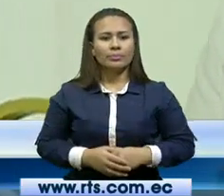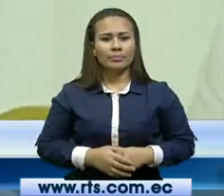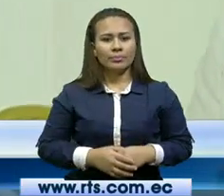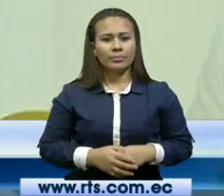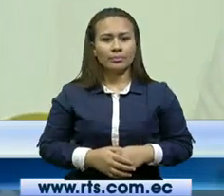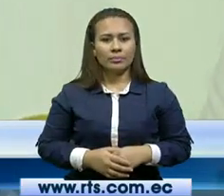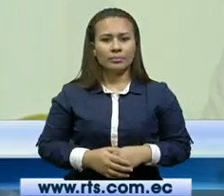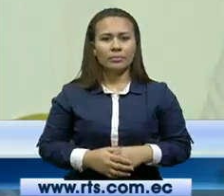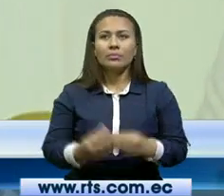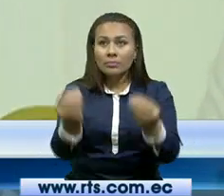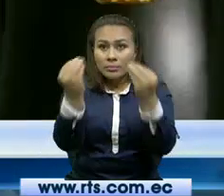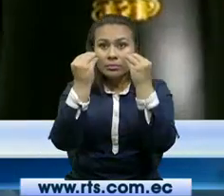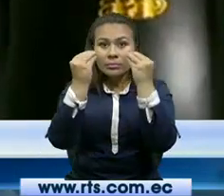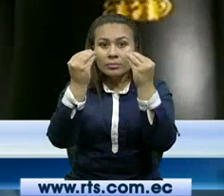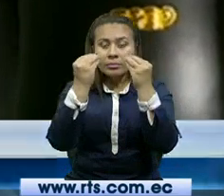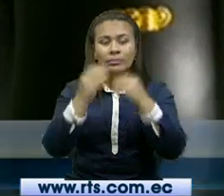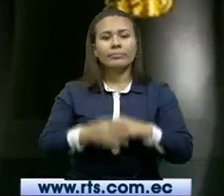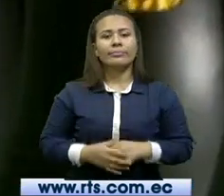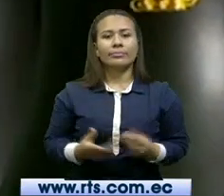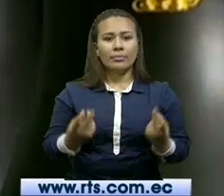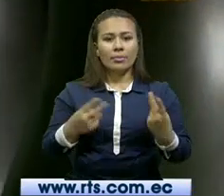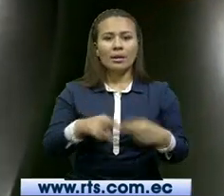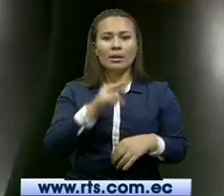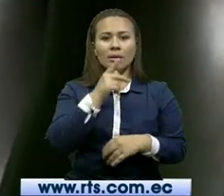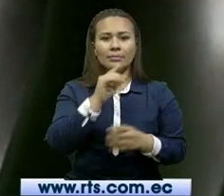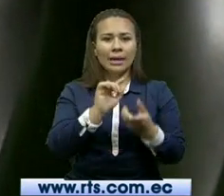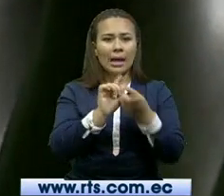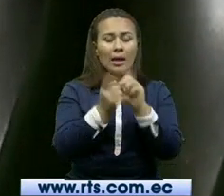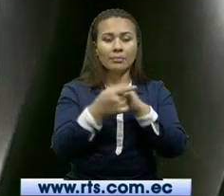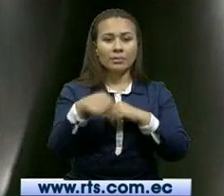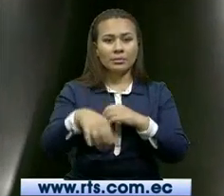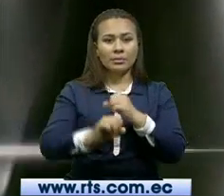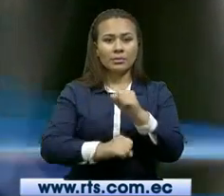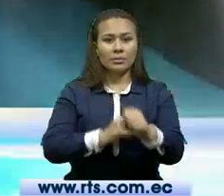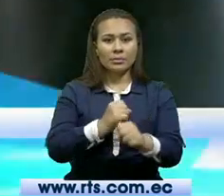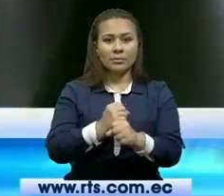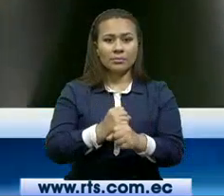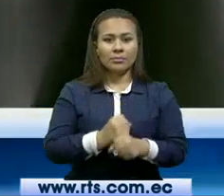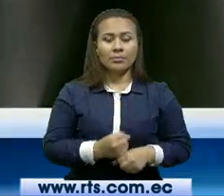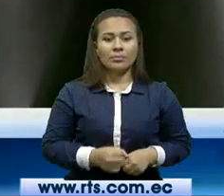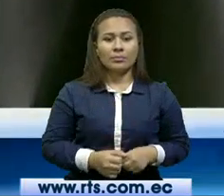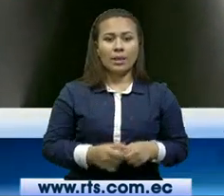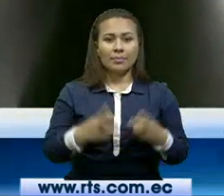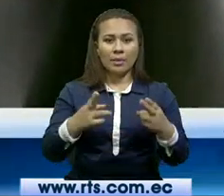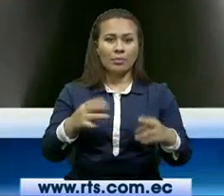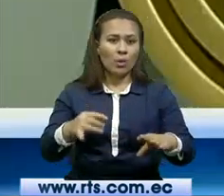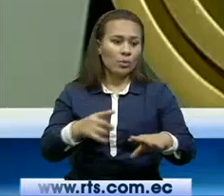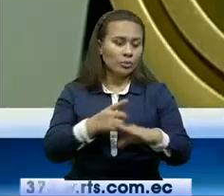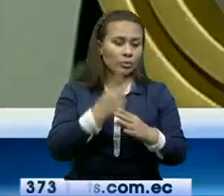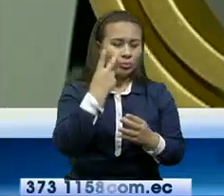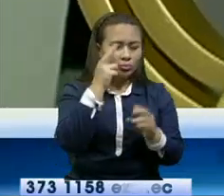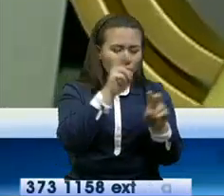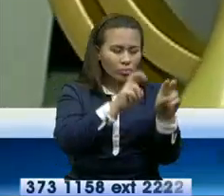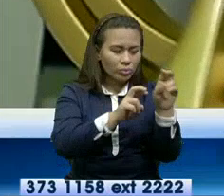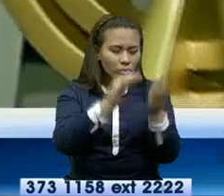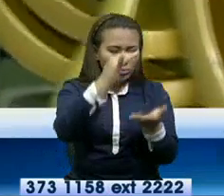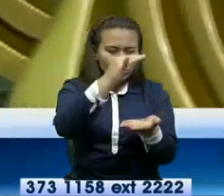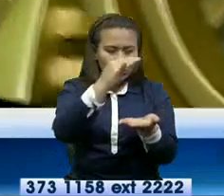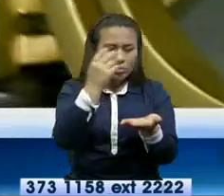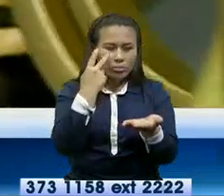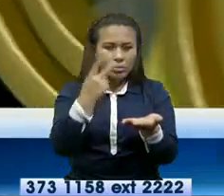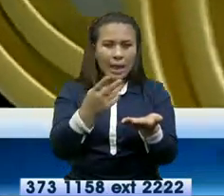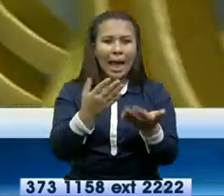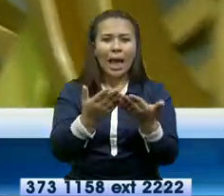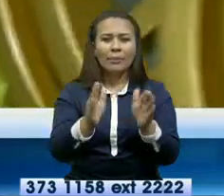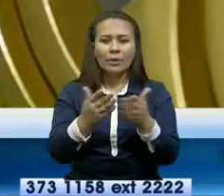de instrucción. Entre los cambios implementados este año, constan el juzgamiento de las piezas y la apertura total de